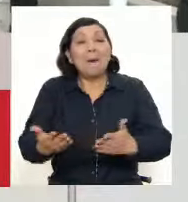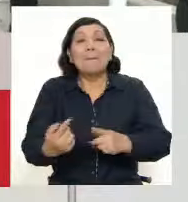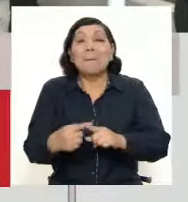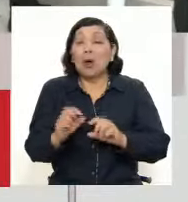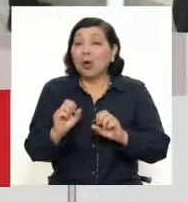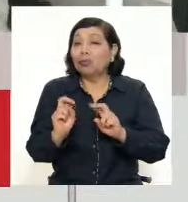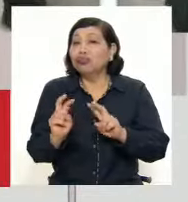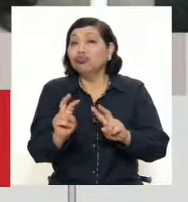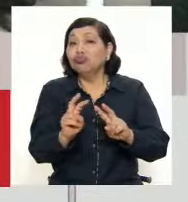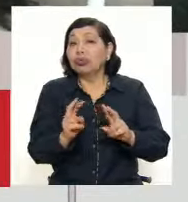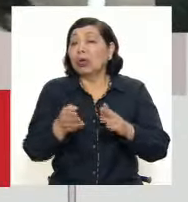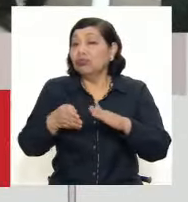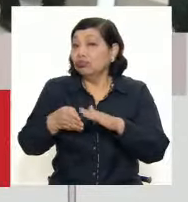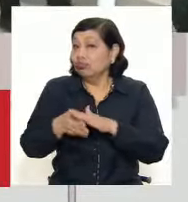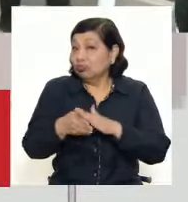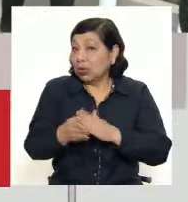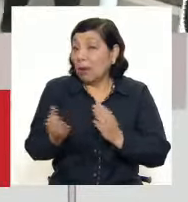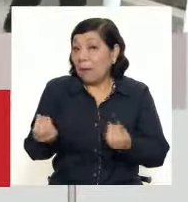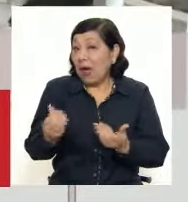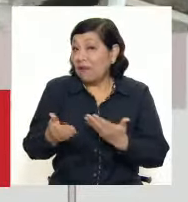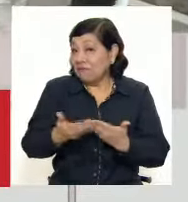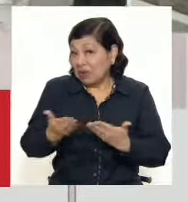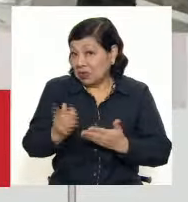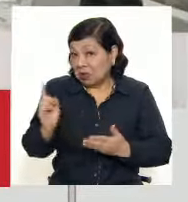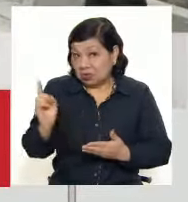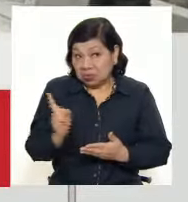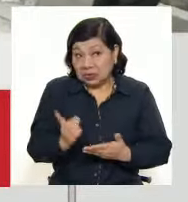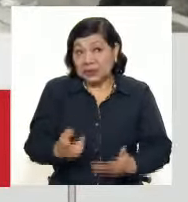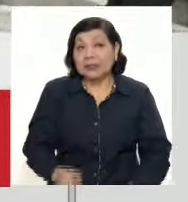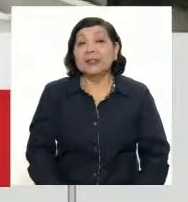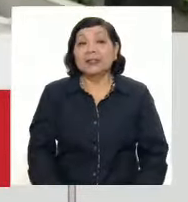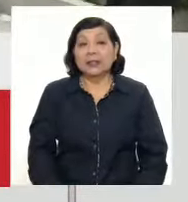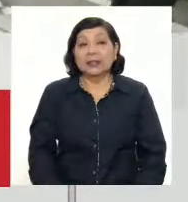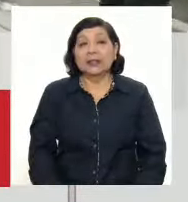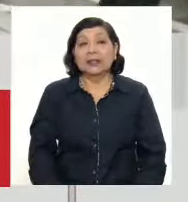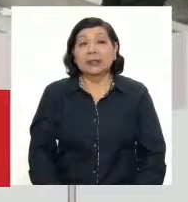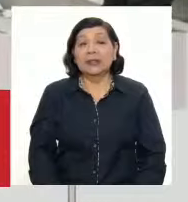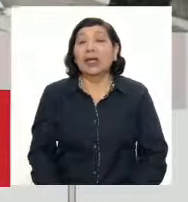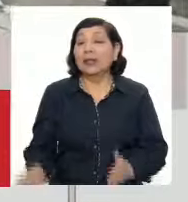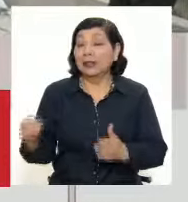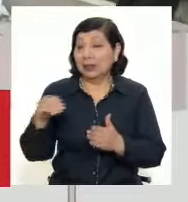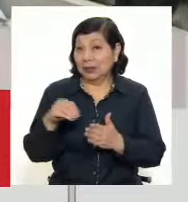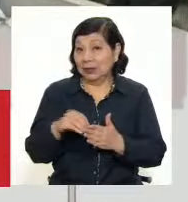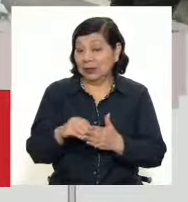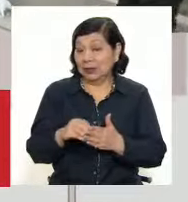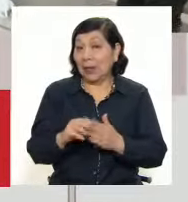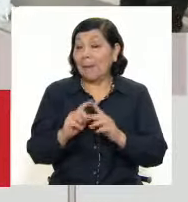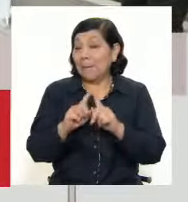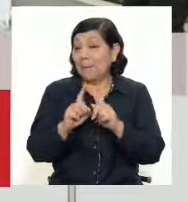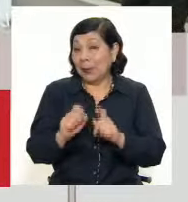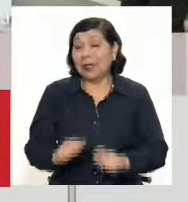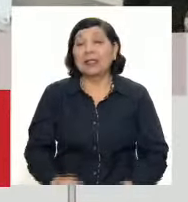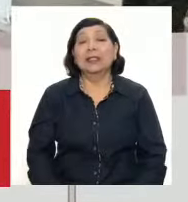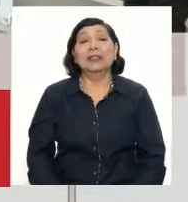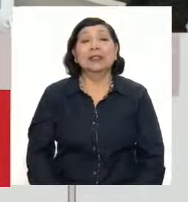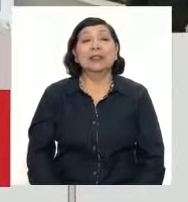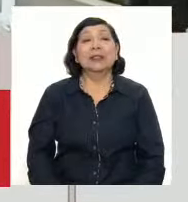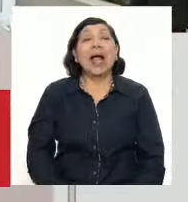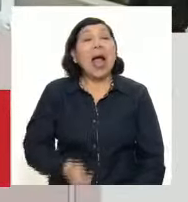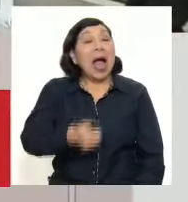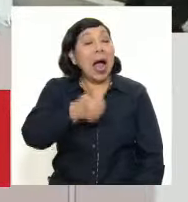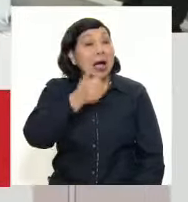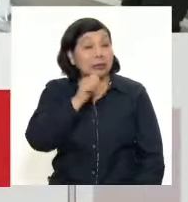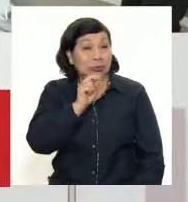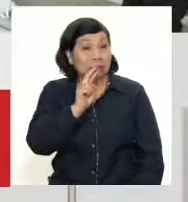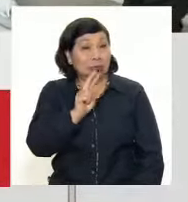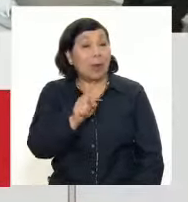para poder ingresar o llegar con más facilidad al Ministerio de Cultura. Perdón, Romy, y añadir a esta consulta, Chereiber, ayer